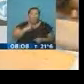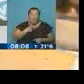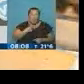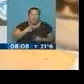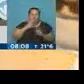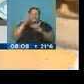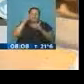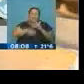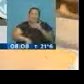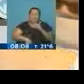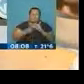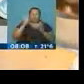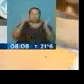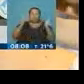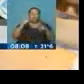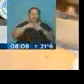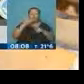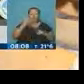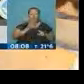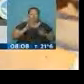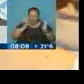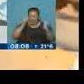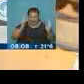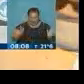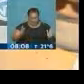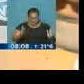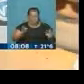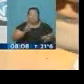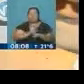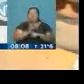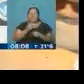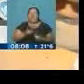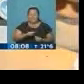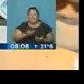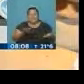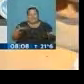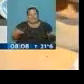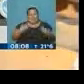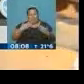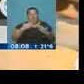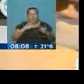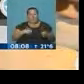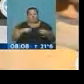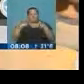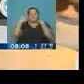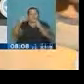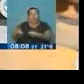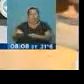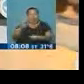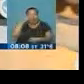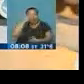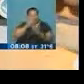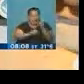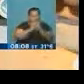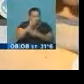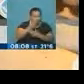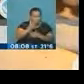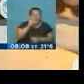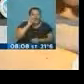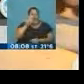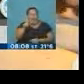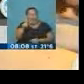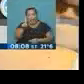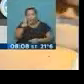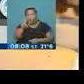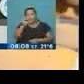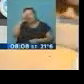que expiran su periodo de 4 años. ¿Qué quiere decir esto? Y que se puede traspasar el mando a las 8 de la mañana, a la 1